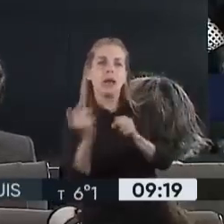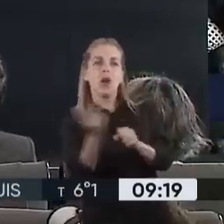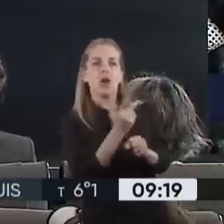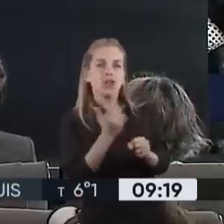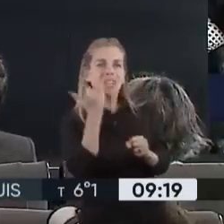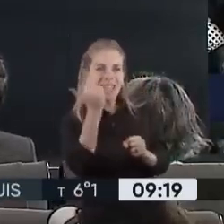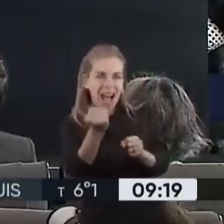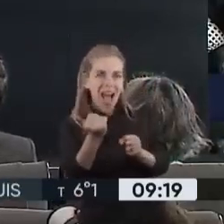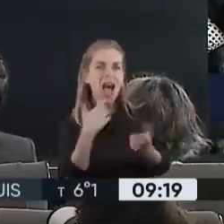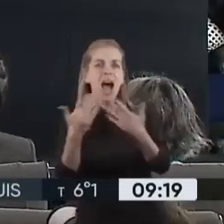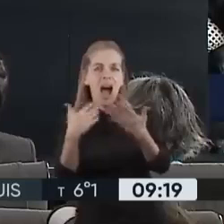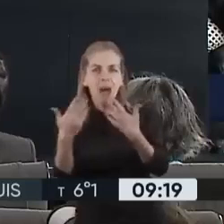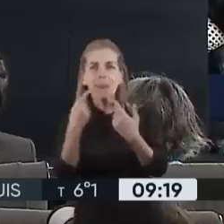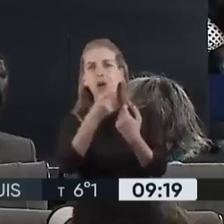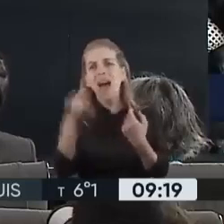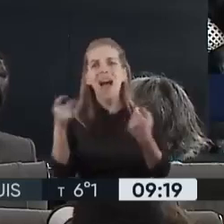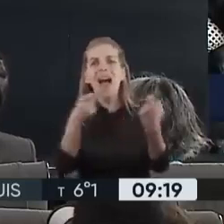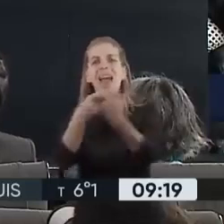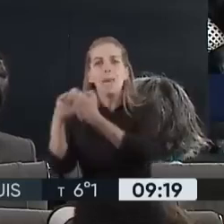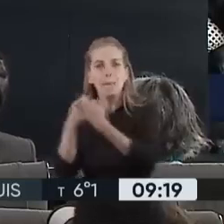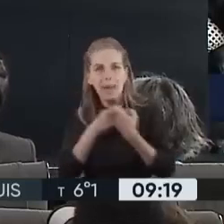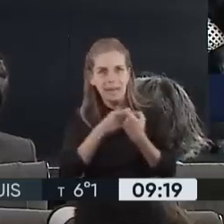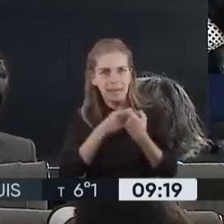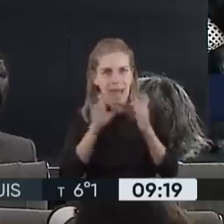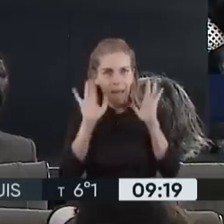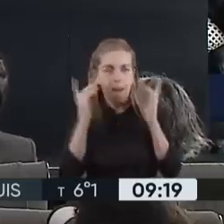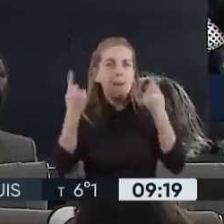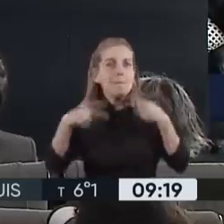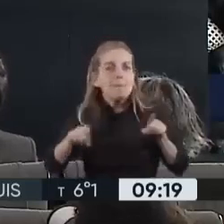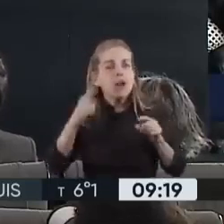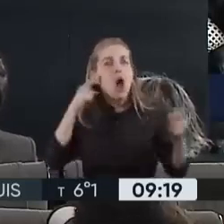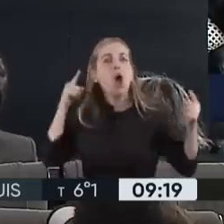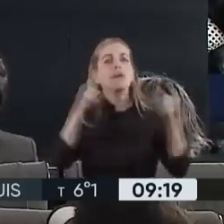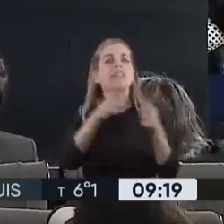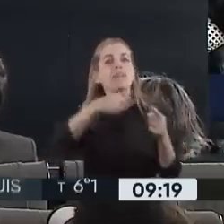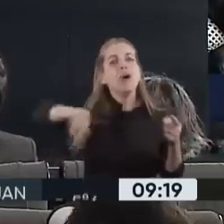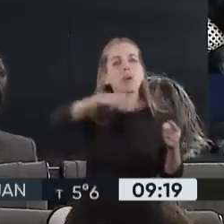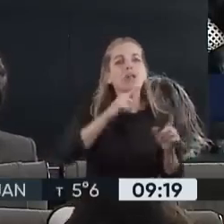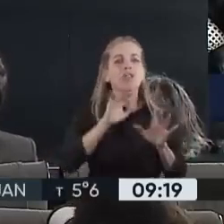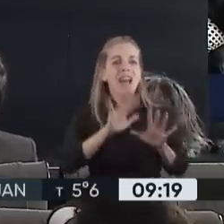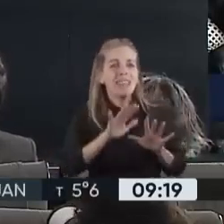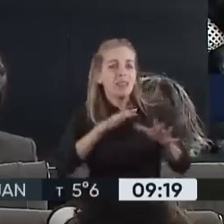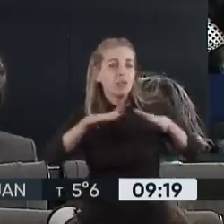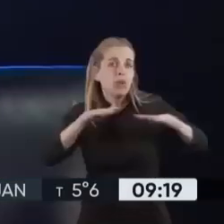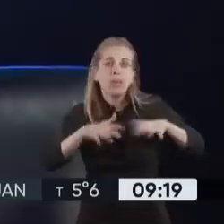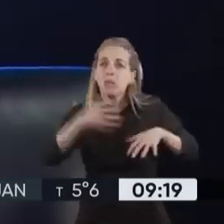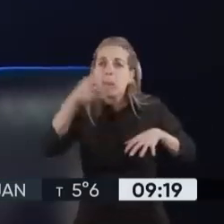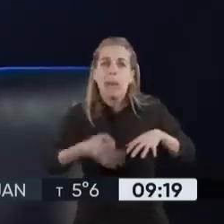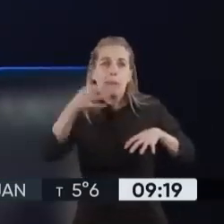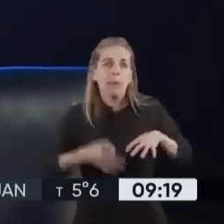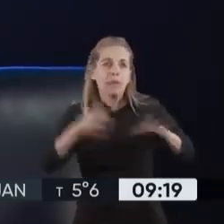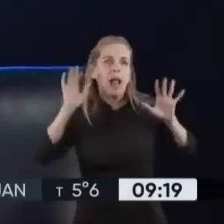una de las empresas que tienen necesidades en ese sentido pero nuestro punto de partida es efectivamente una situación inédita